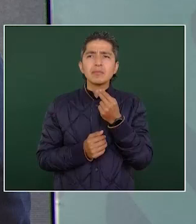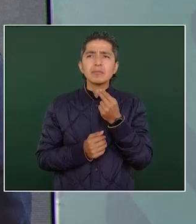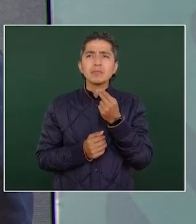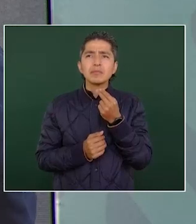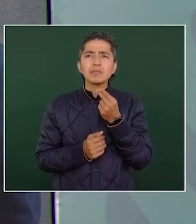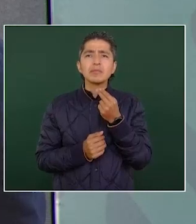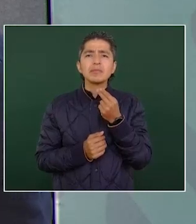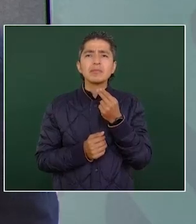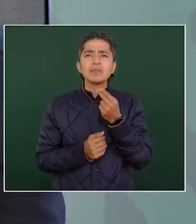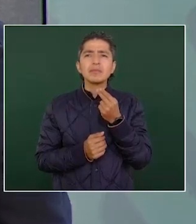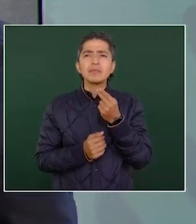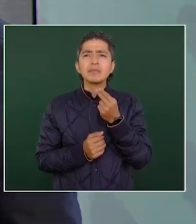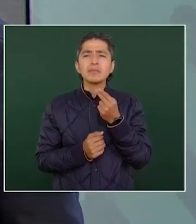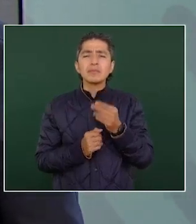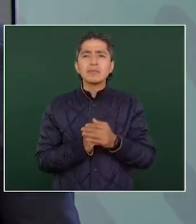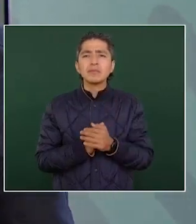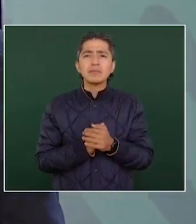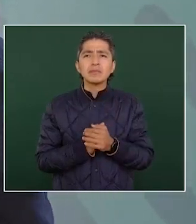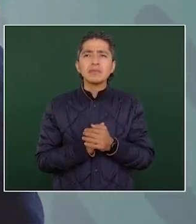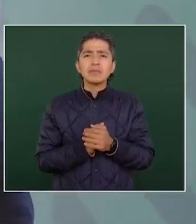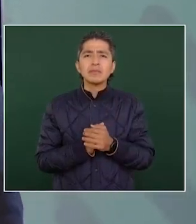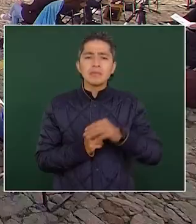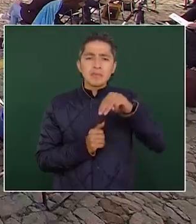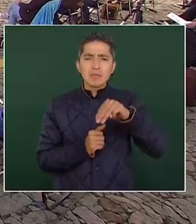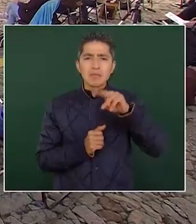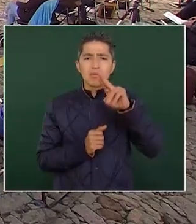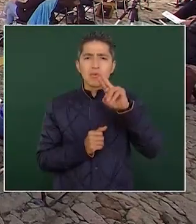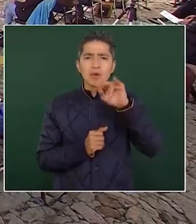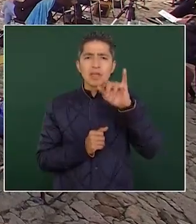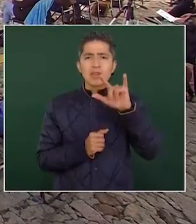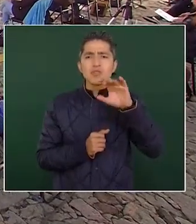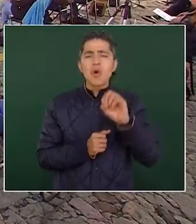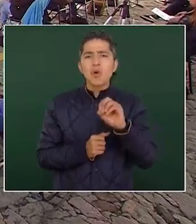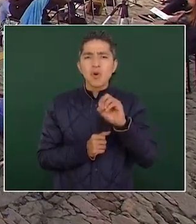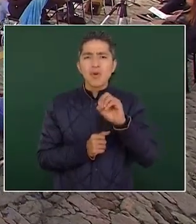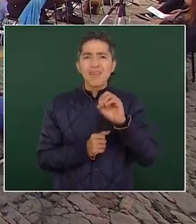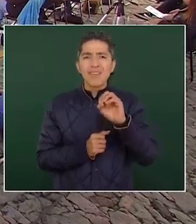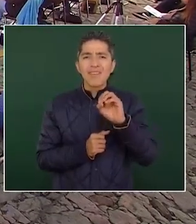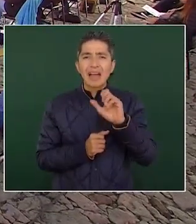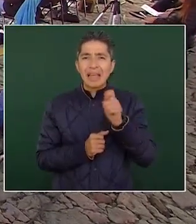el procurador Murillo Karam, está en la cárcel.